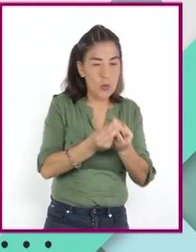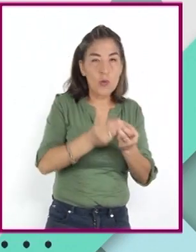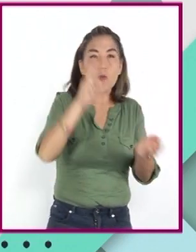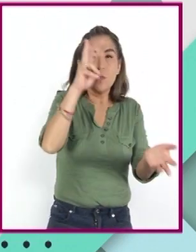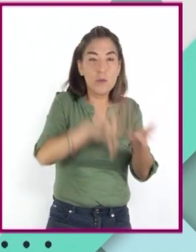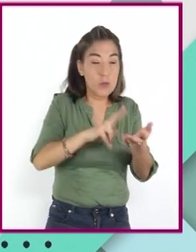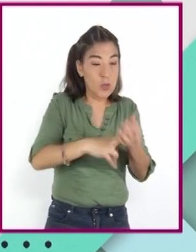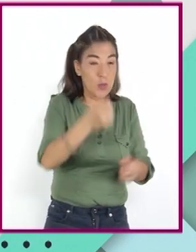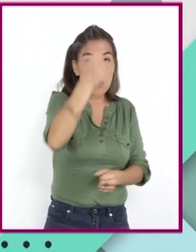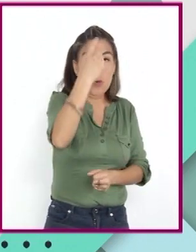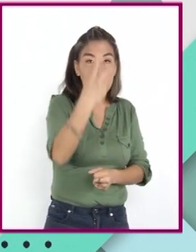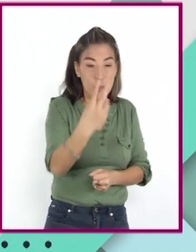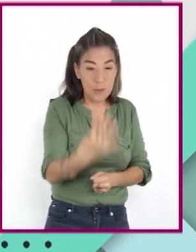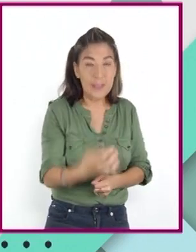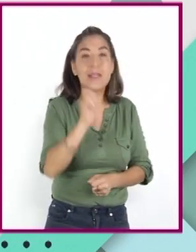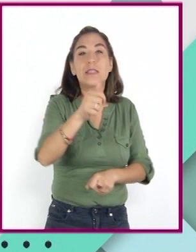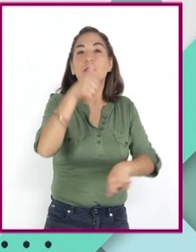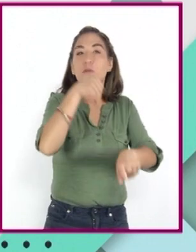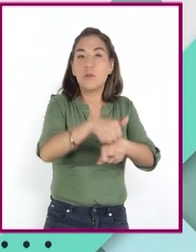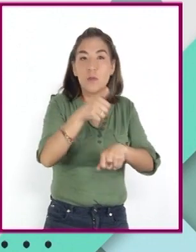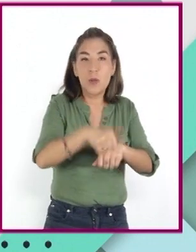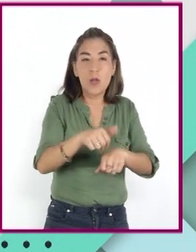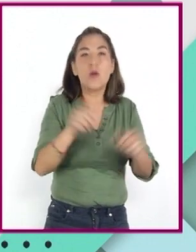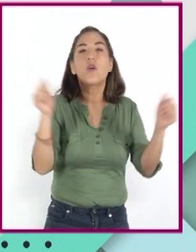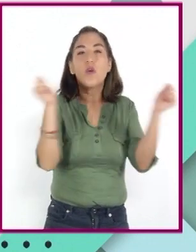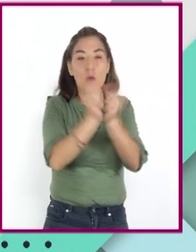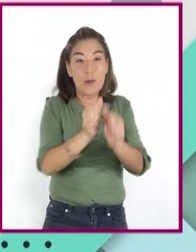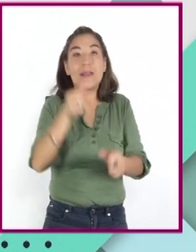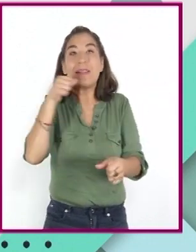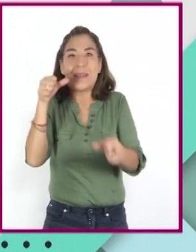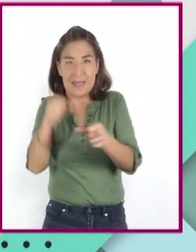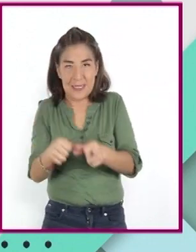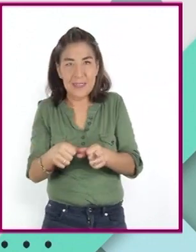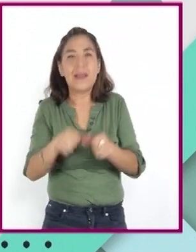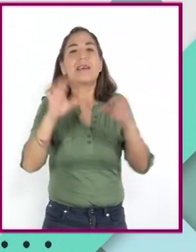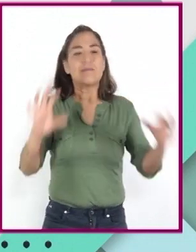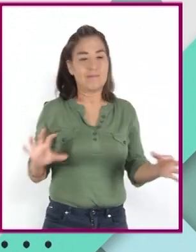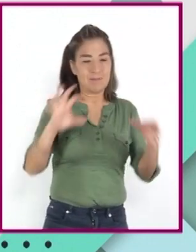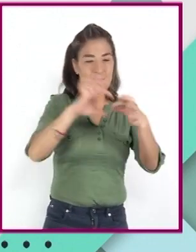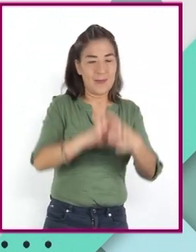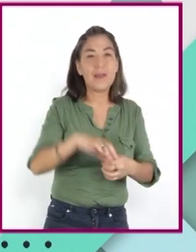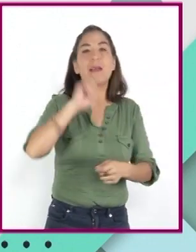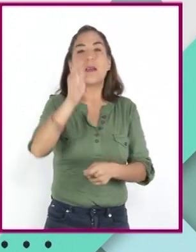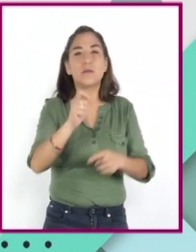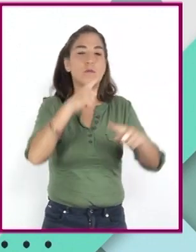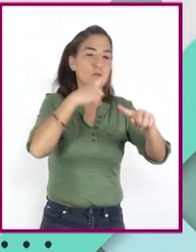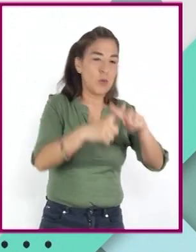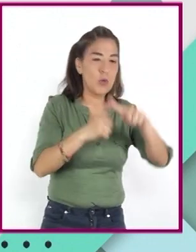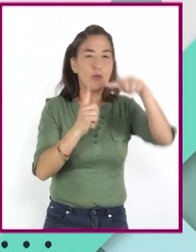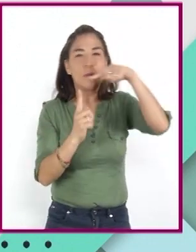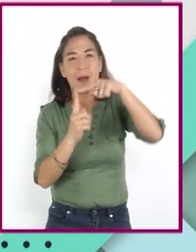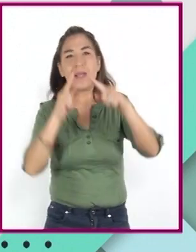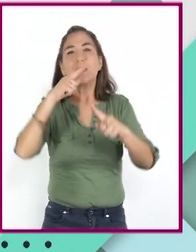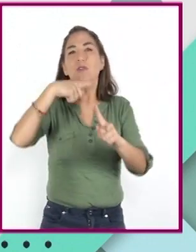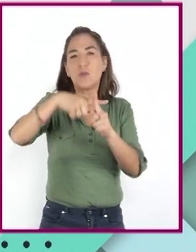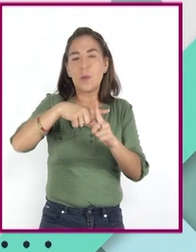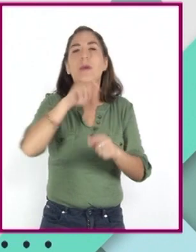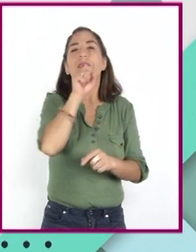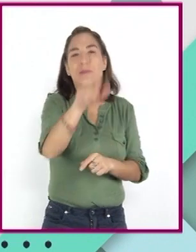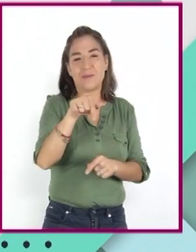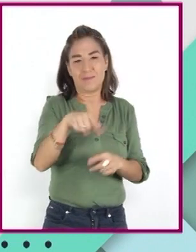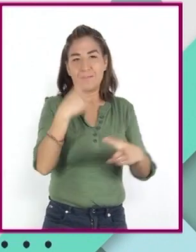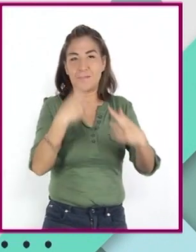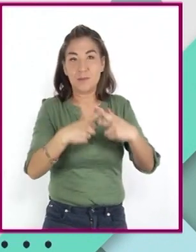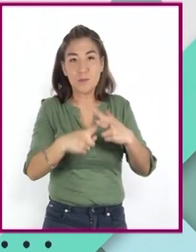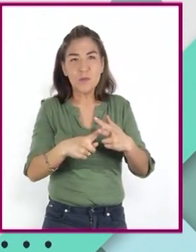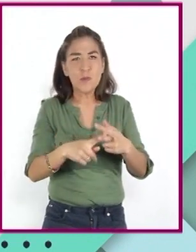cantidades numéricas y literales relacionadas entre sí por los signos de las operaciones aritméticas.